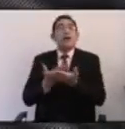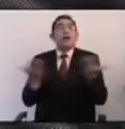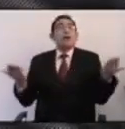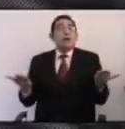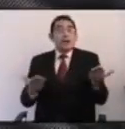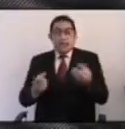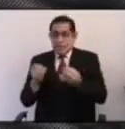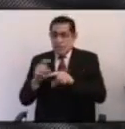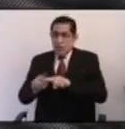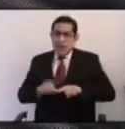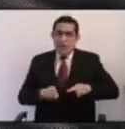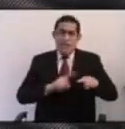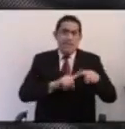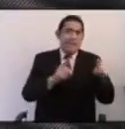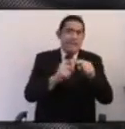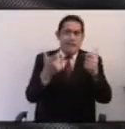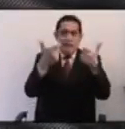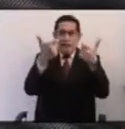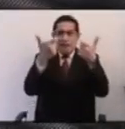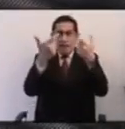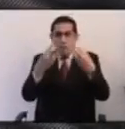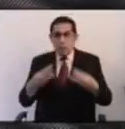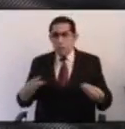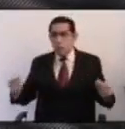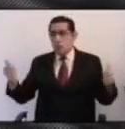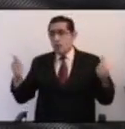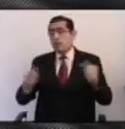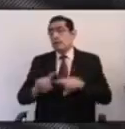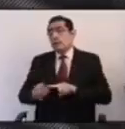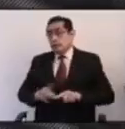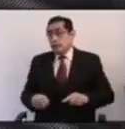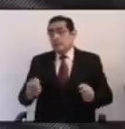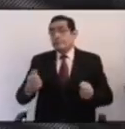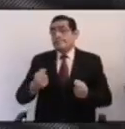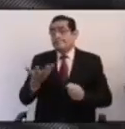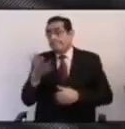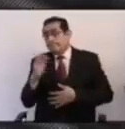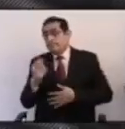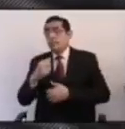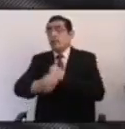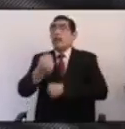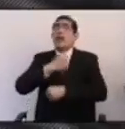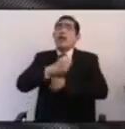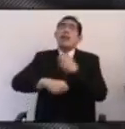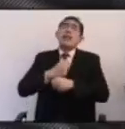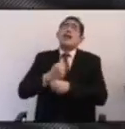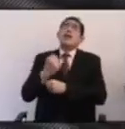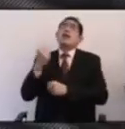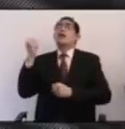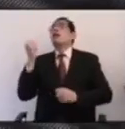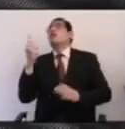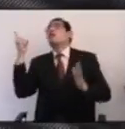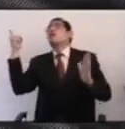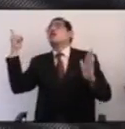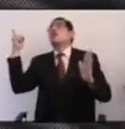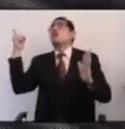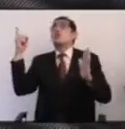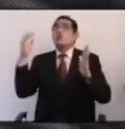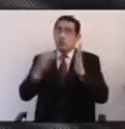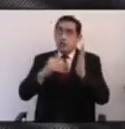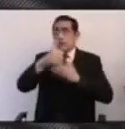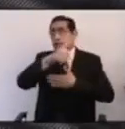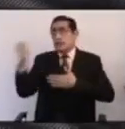duda ha asumido el concesionario, que actualmente ascienden, el año pasado cerramos en 1.681 millones, esto